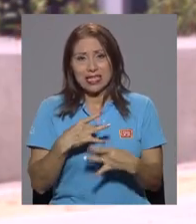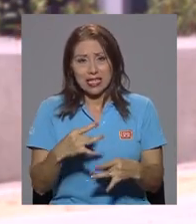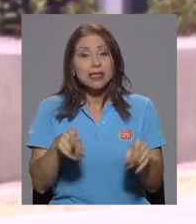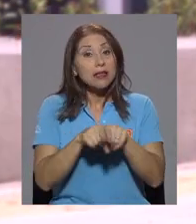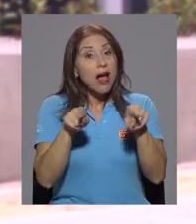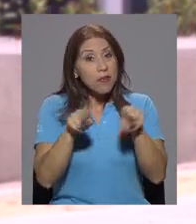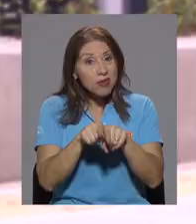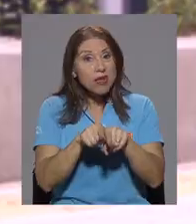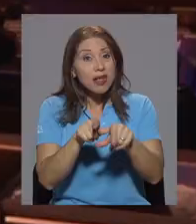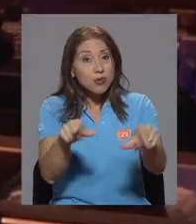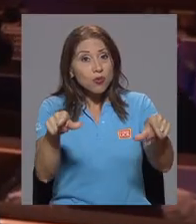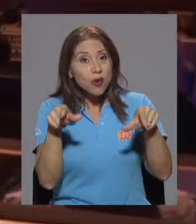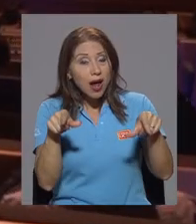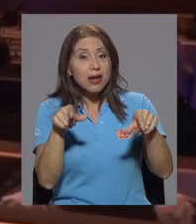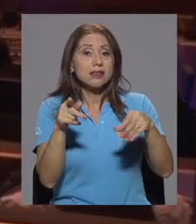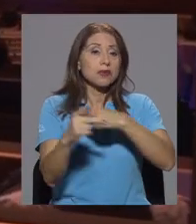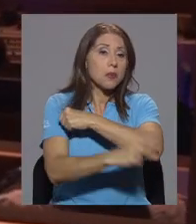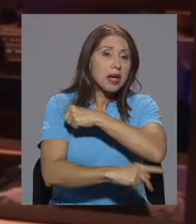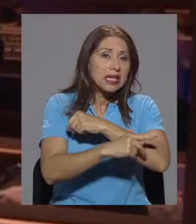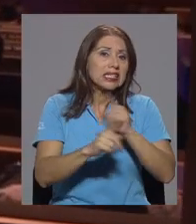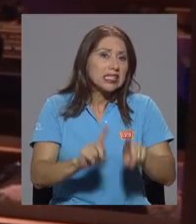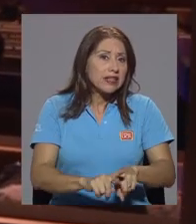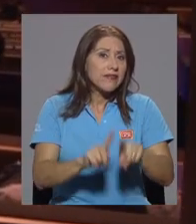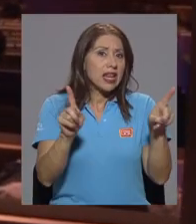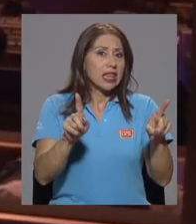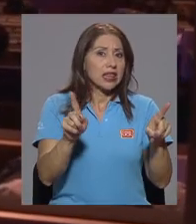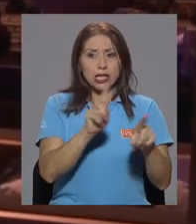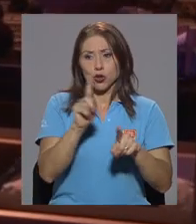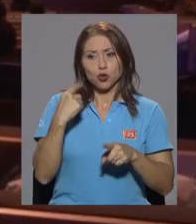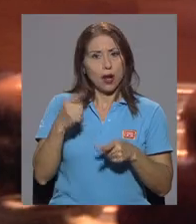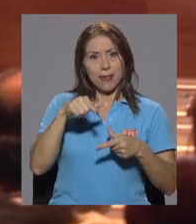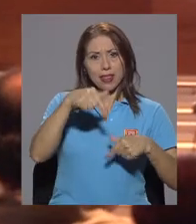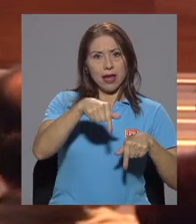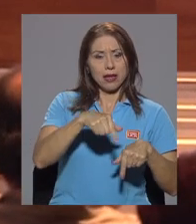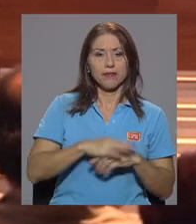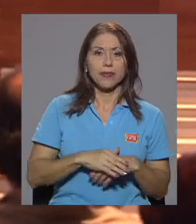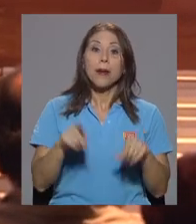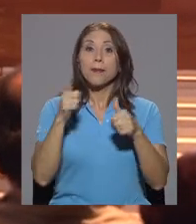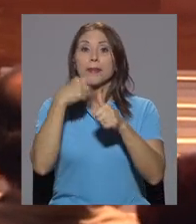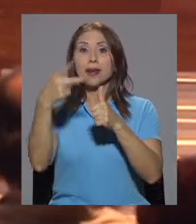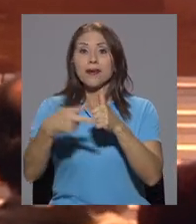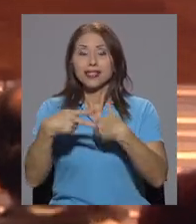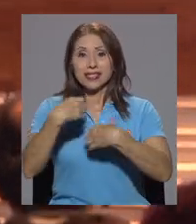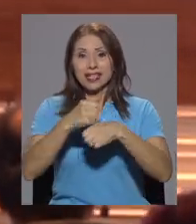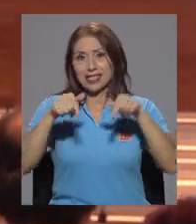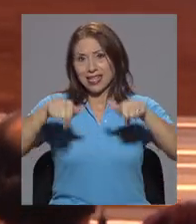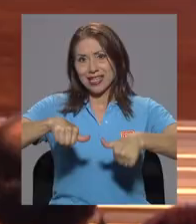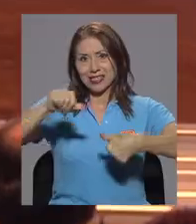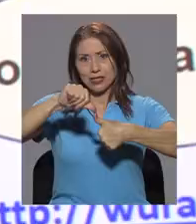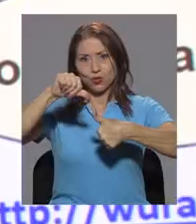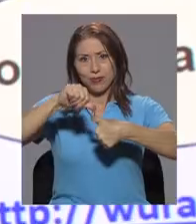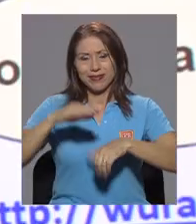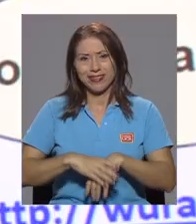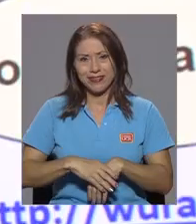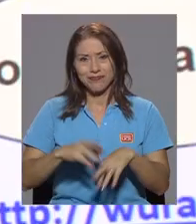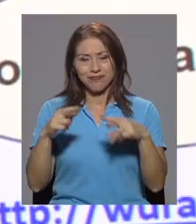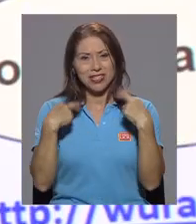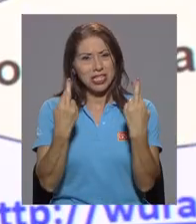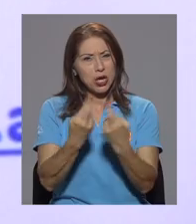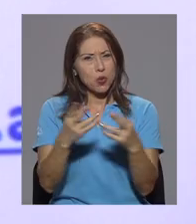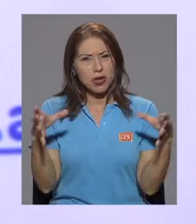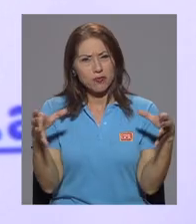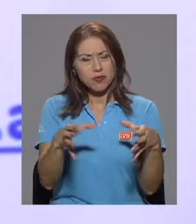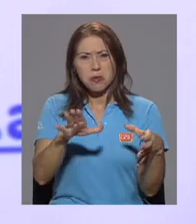regiones y en países diferentes de la región. Es la primera vez que se realiza este congreso en Centroamérica, que reúne alrededor de